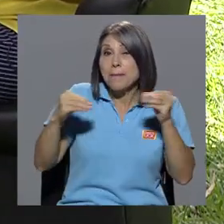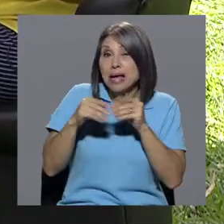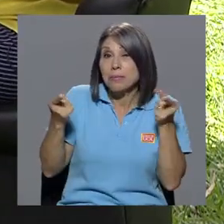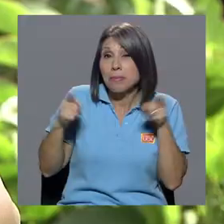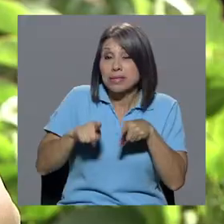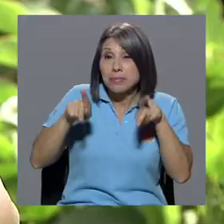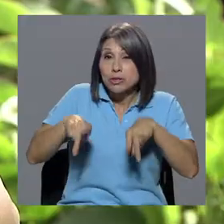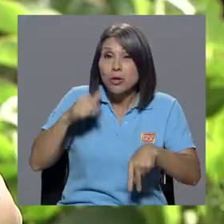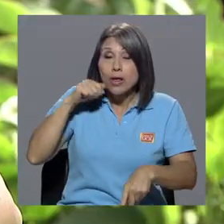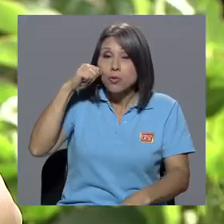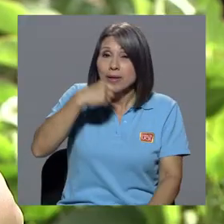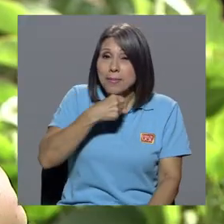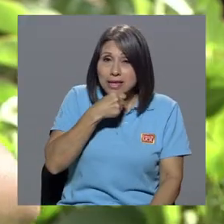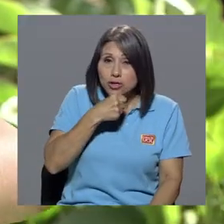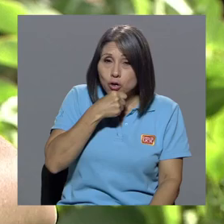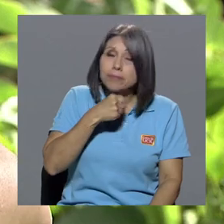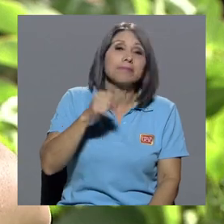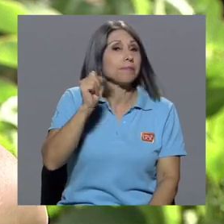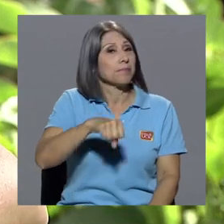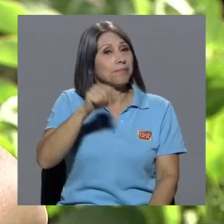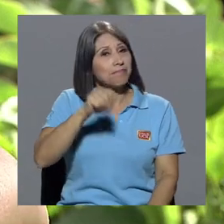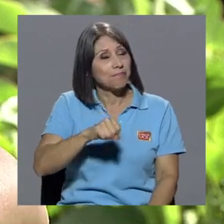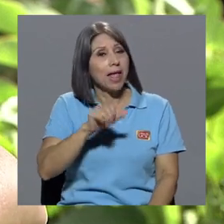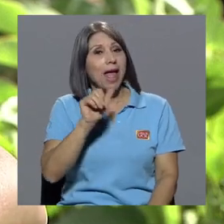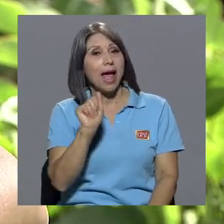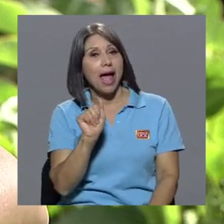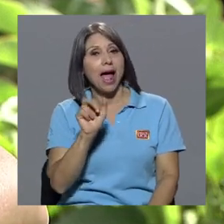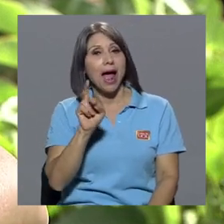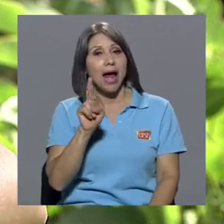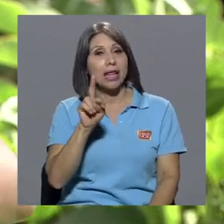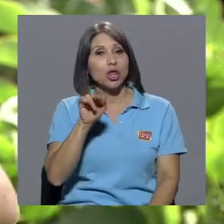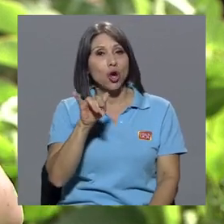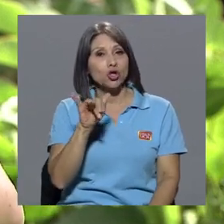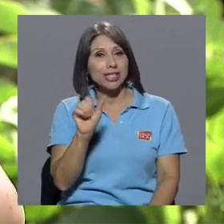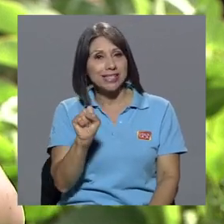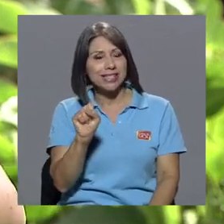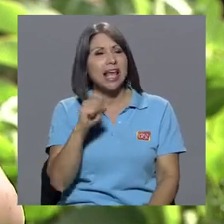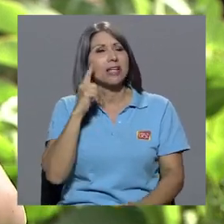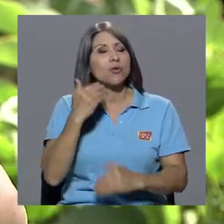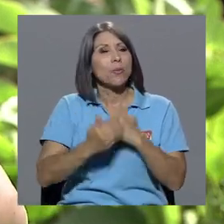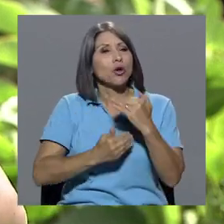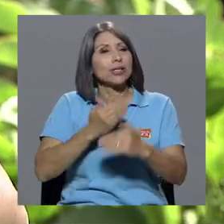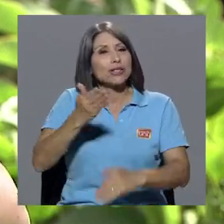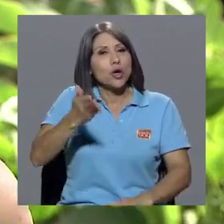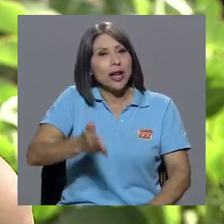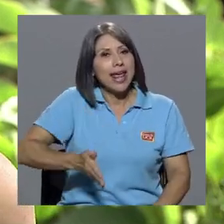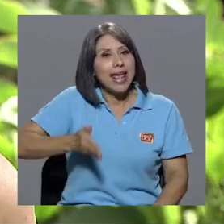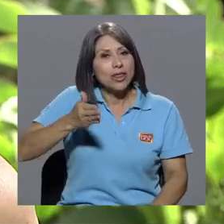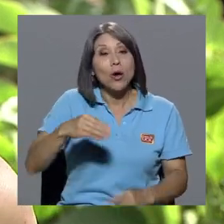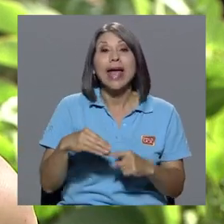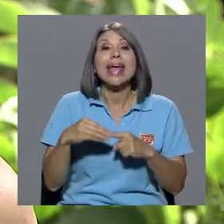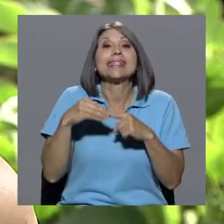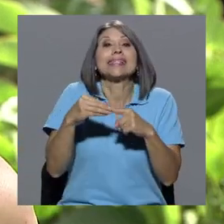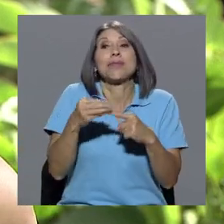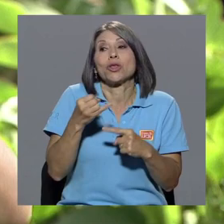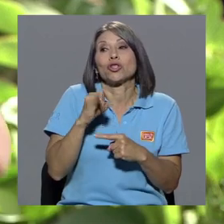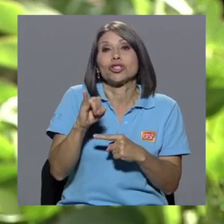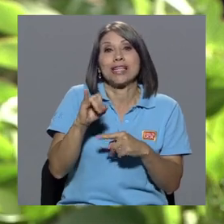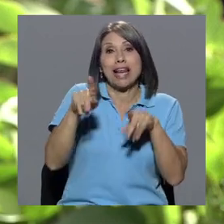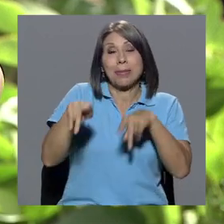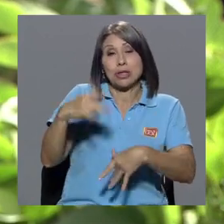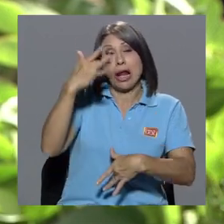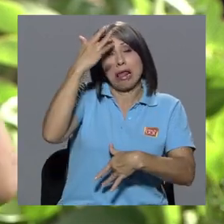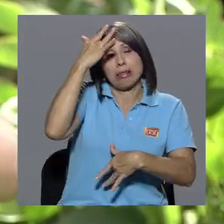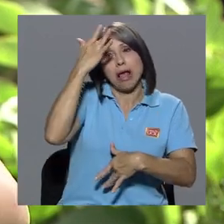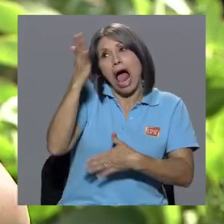adulto mayor? Sí, porque la artrosis es un proceso lento, ¿verdad? Es un proceso lento que, salvo que el paciente tenga un factor predisponente